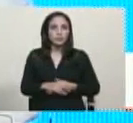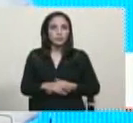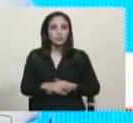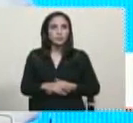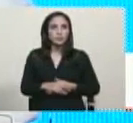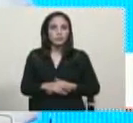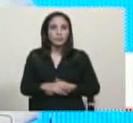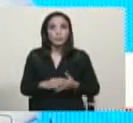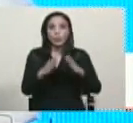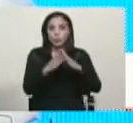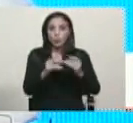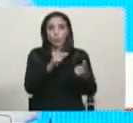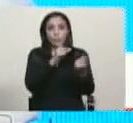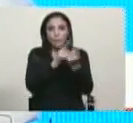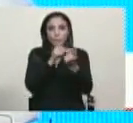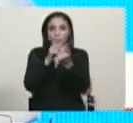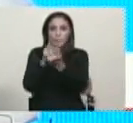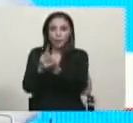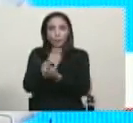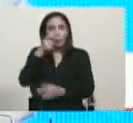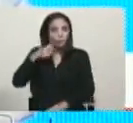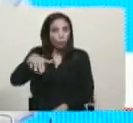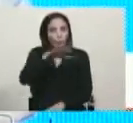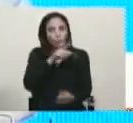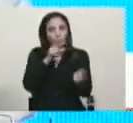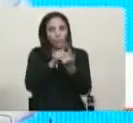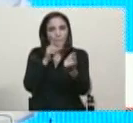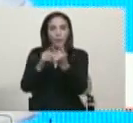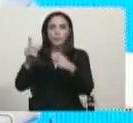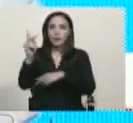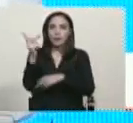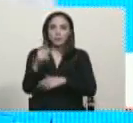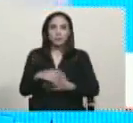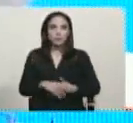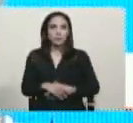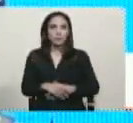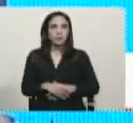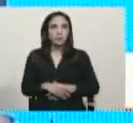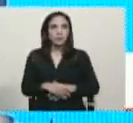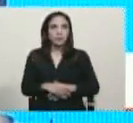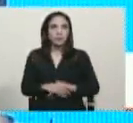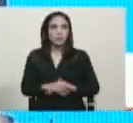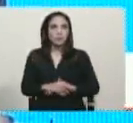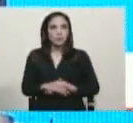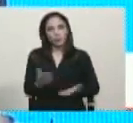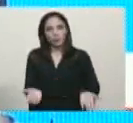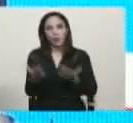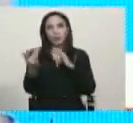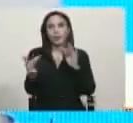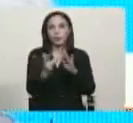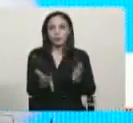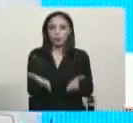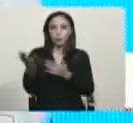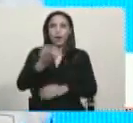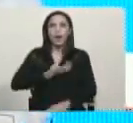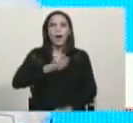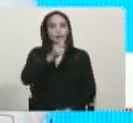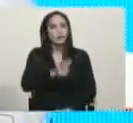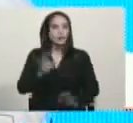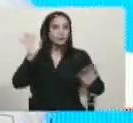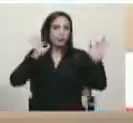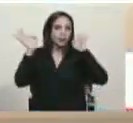hemos garantizado para el pueblo de Sarría. ¿Estamos listos? Adelante, Caracas. Alcaldesa Erika